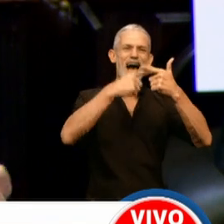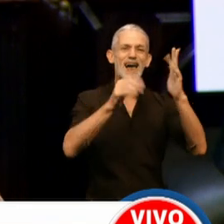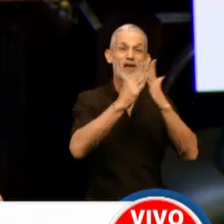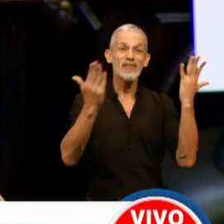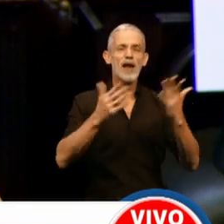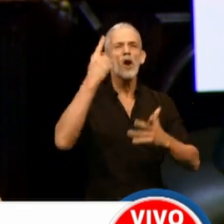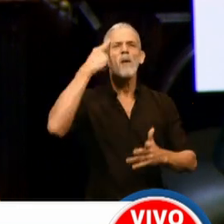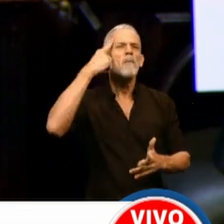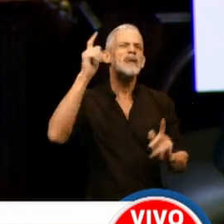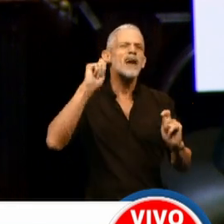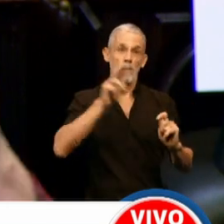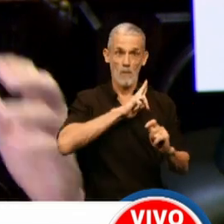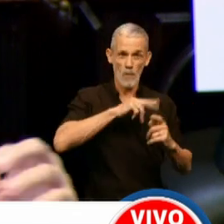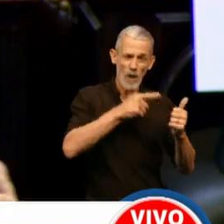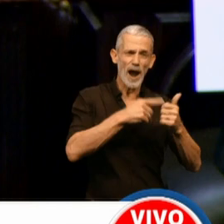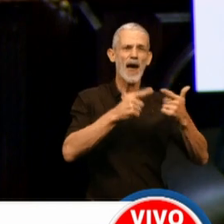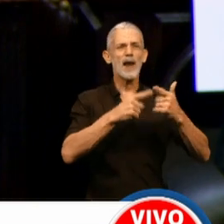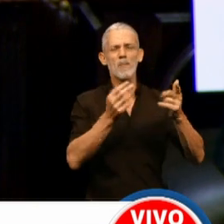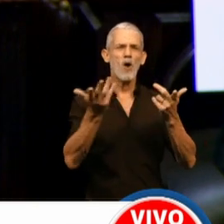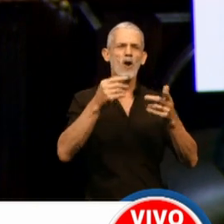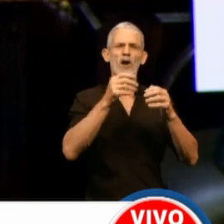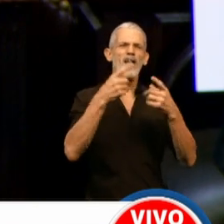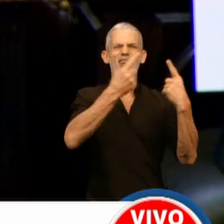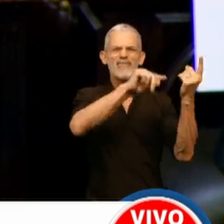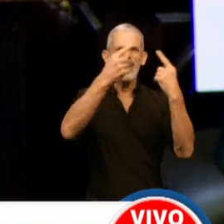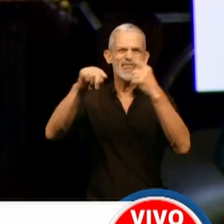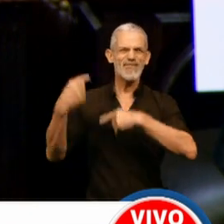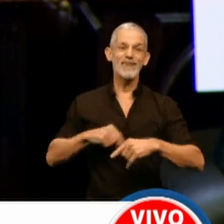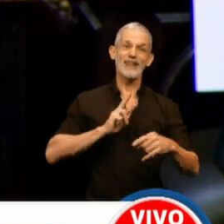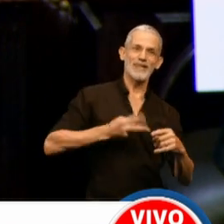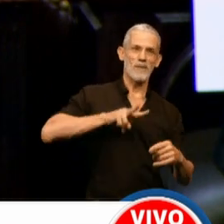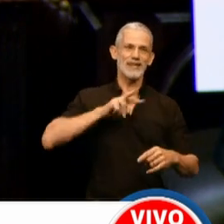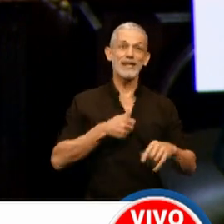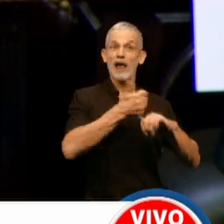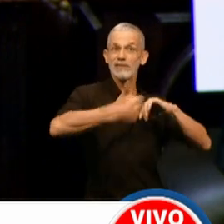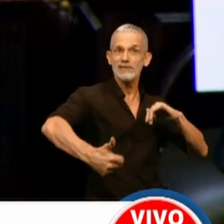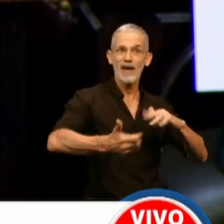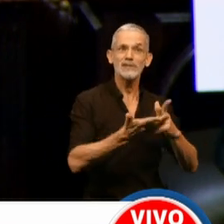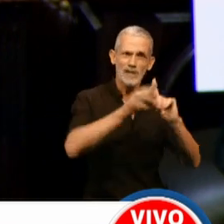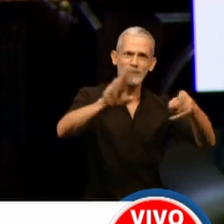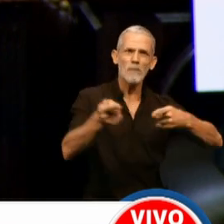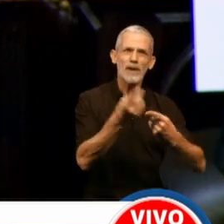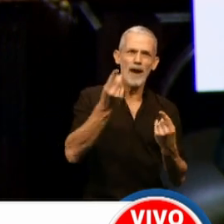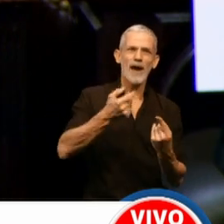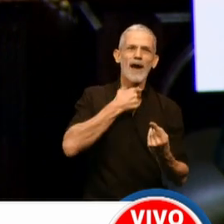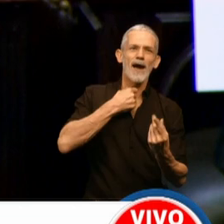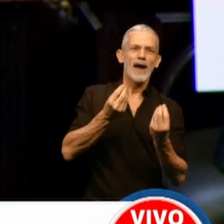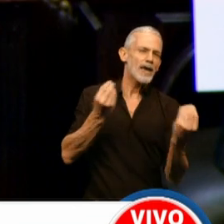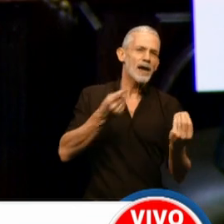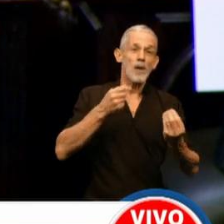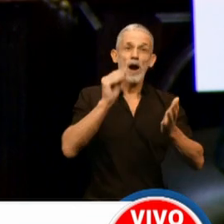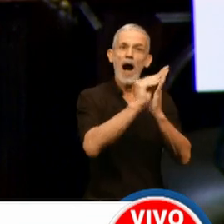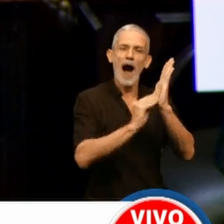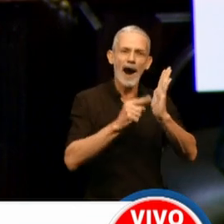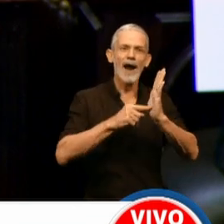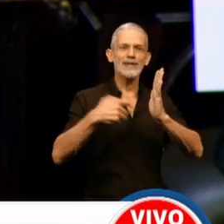también por mujeres por disidencias por por travestis por trans que hagan que el discurso que llegue a la sociedad que la agenda